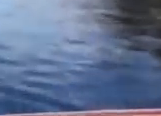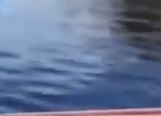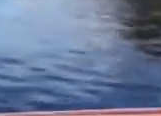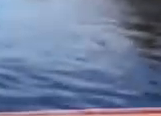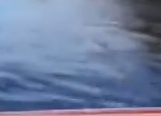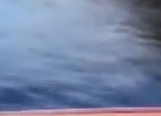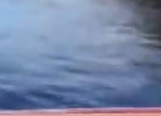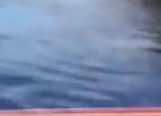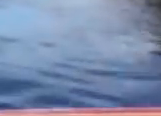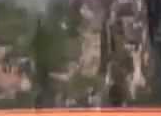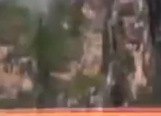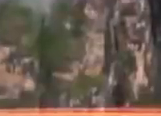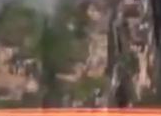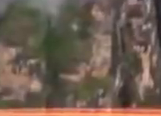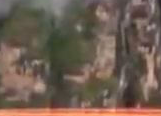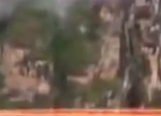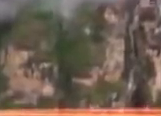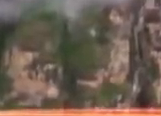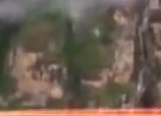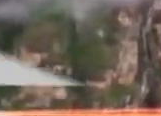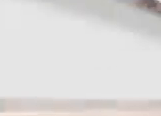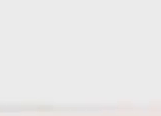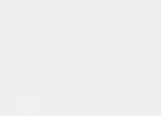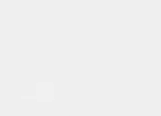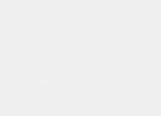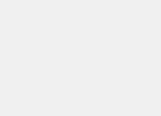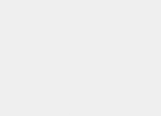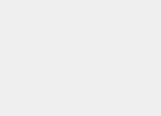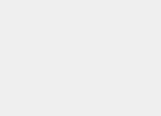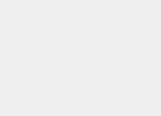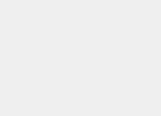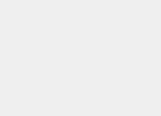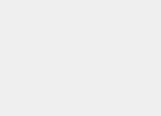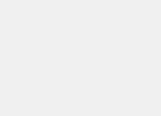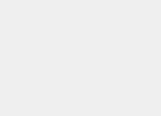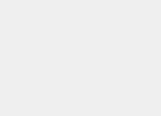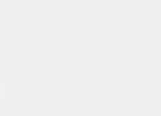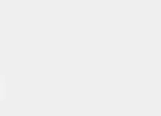por su atención. Sigamos haciendo patria.